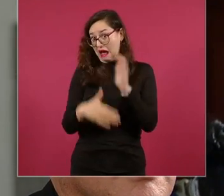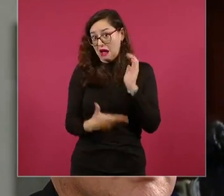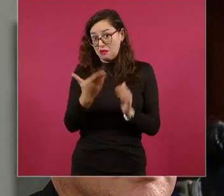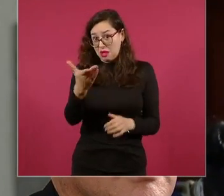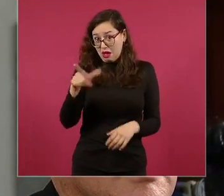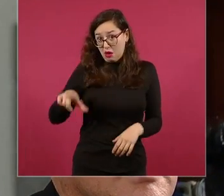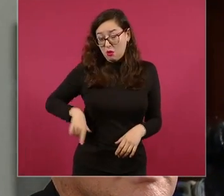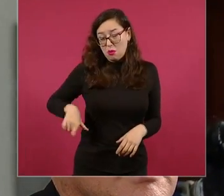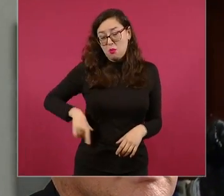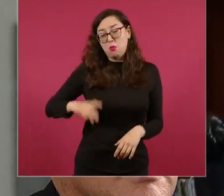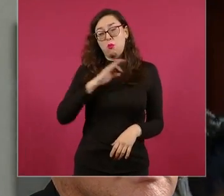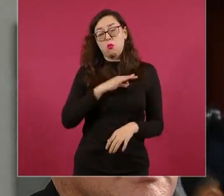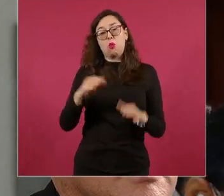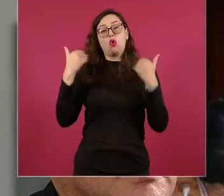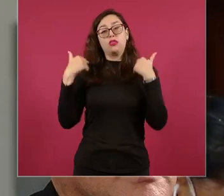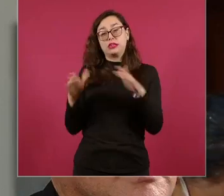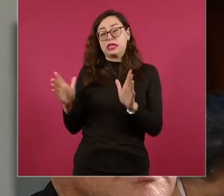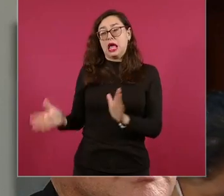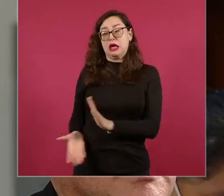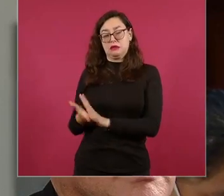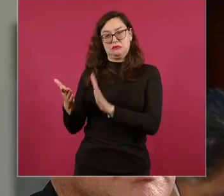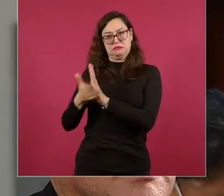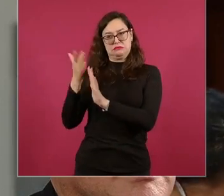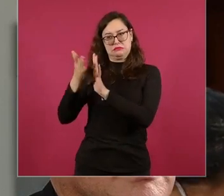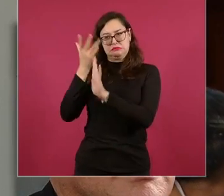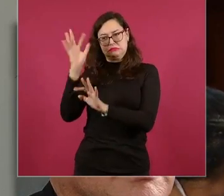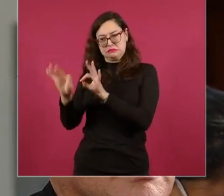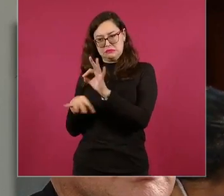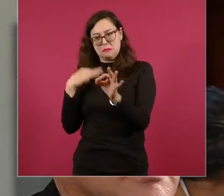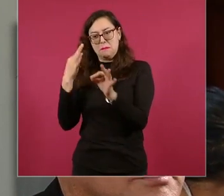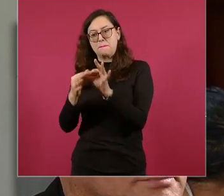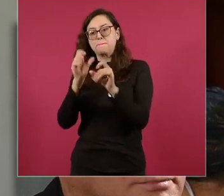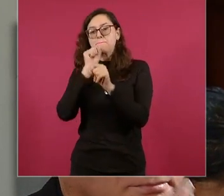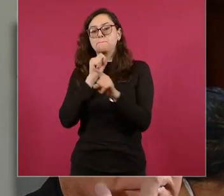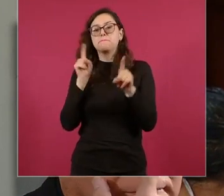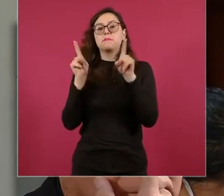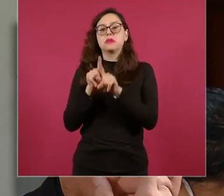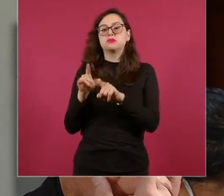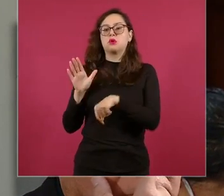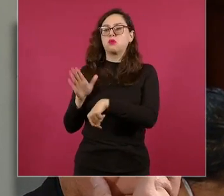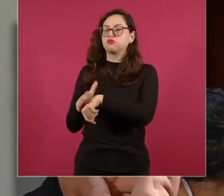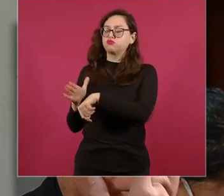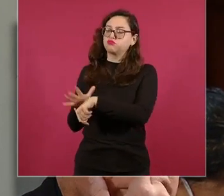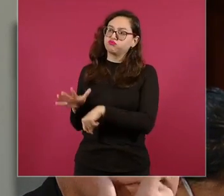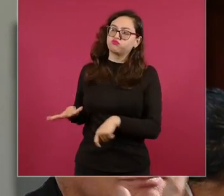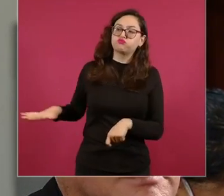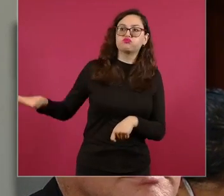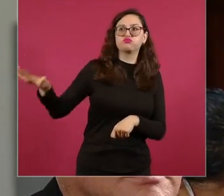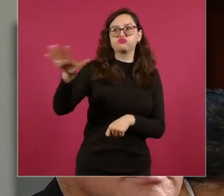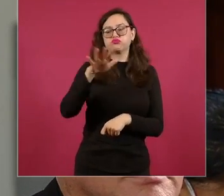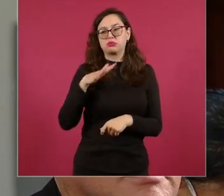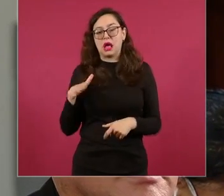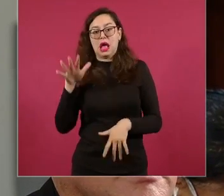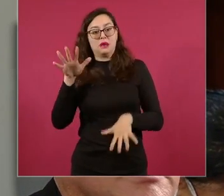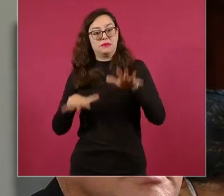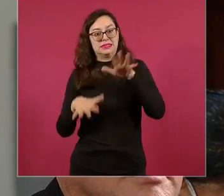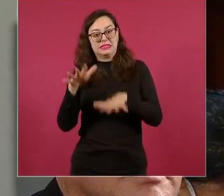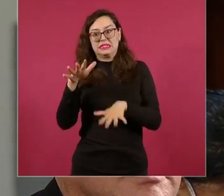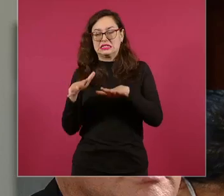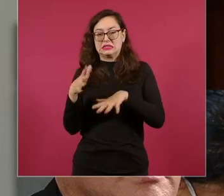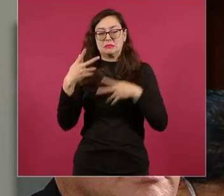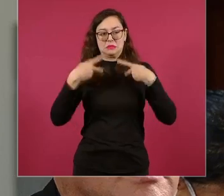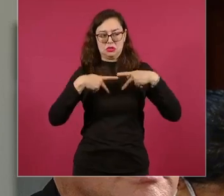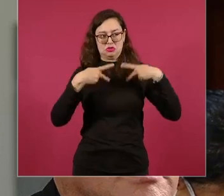autorizado y si pudiera advertir a toda la población ahí mixteca pues que no se dejen engañar por algunas